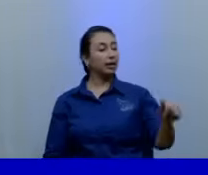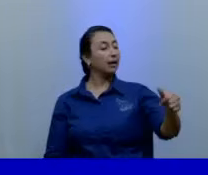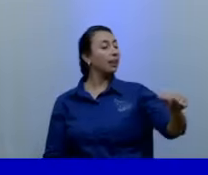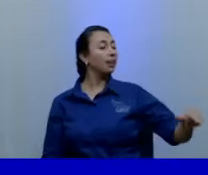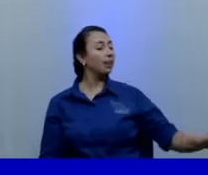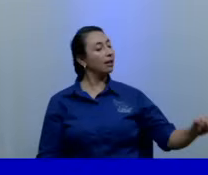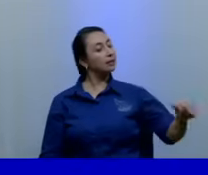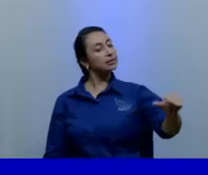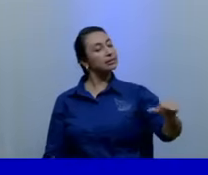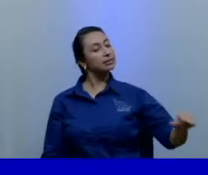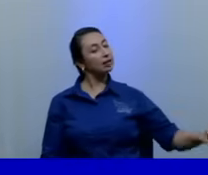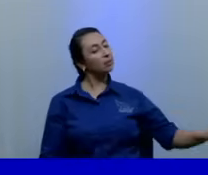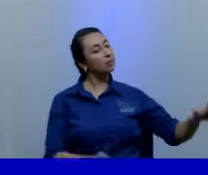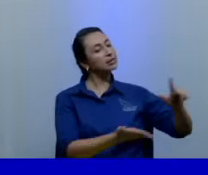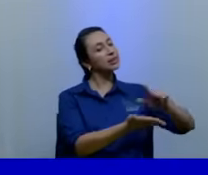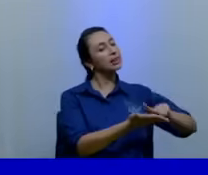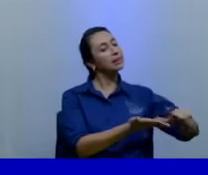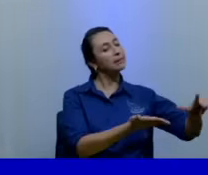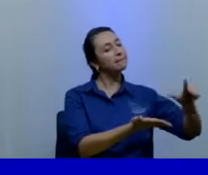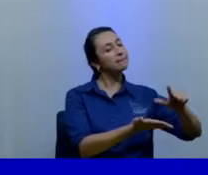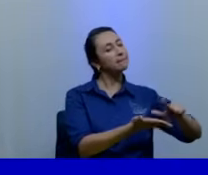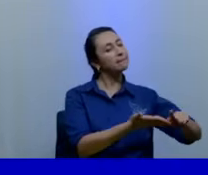ni esterilidad.